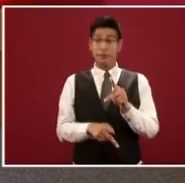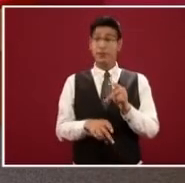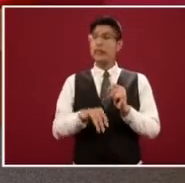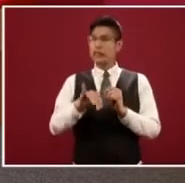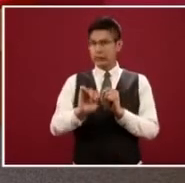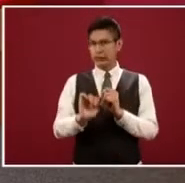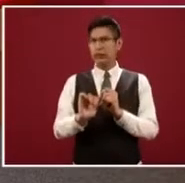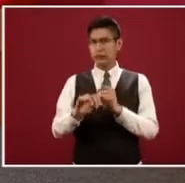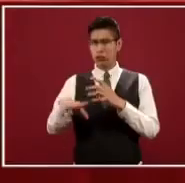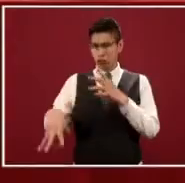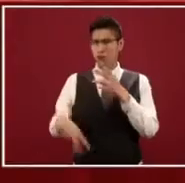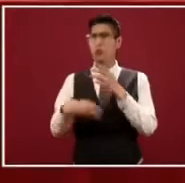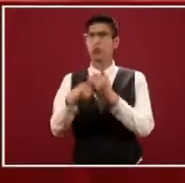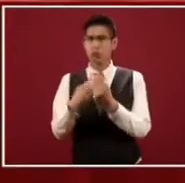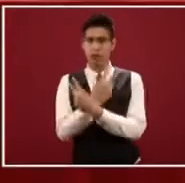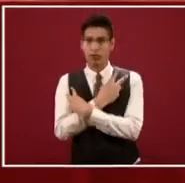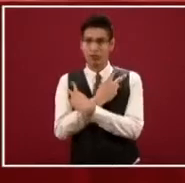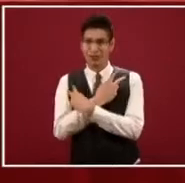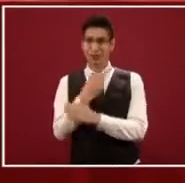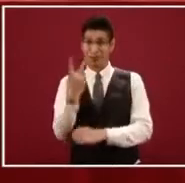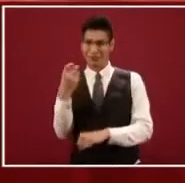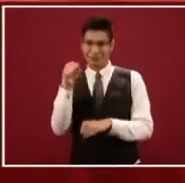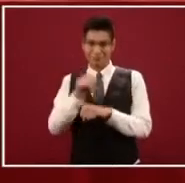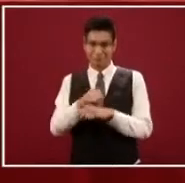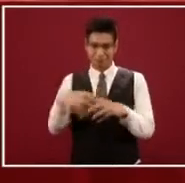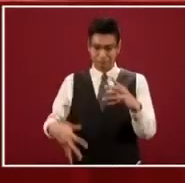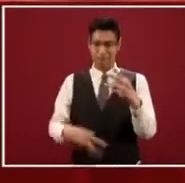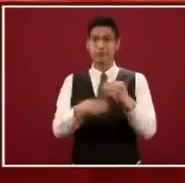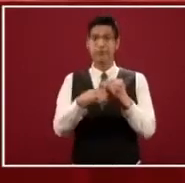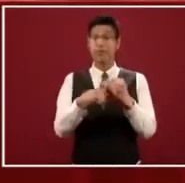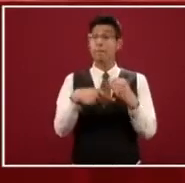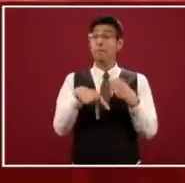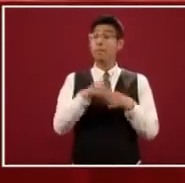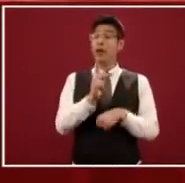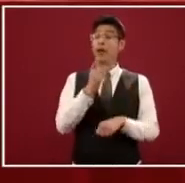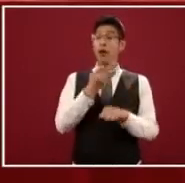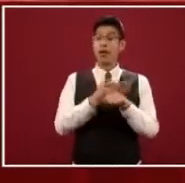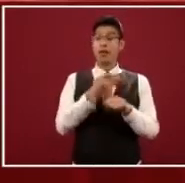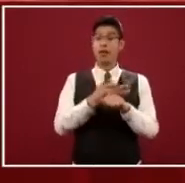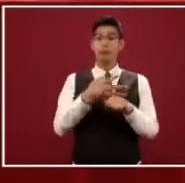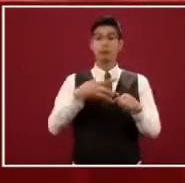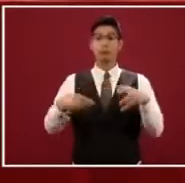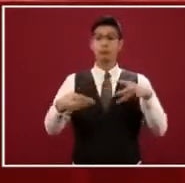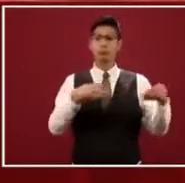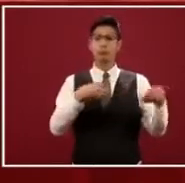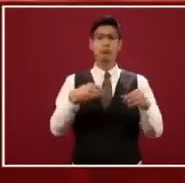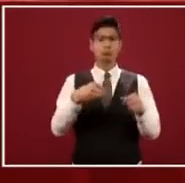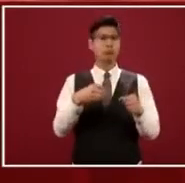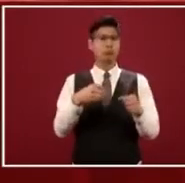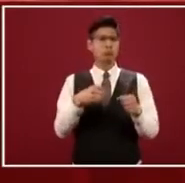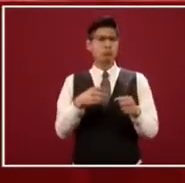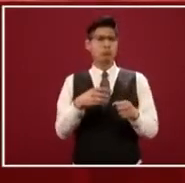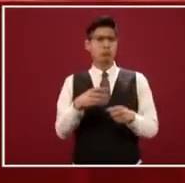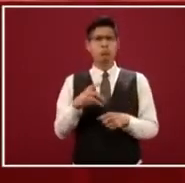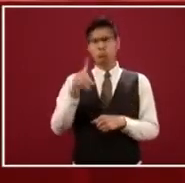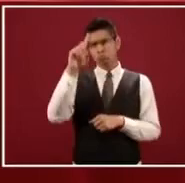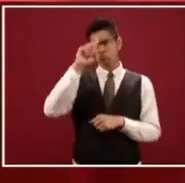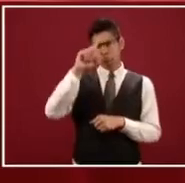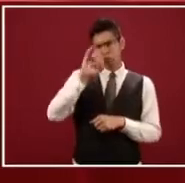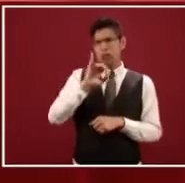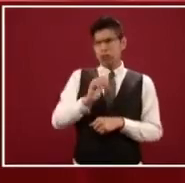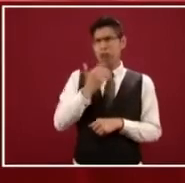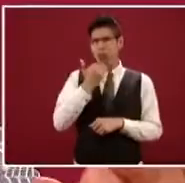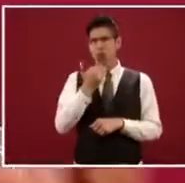pero con motivo de la contingencia estamos considerando 2 semanas adicionales para que sea todo un